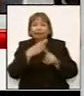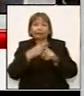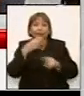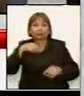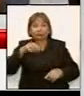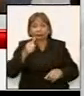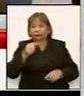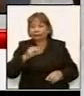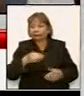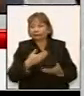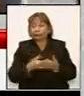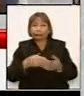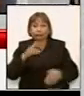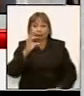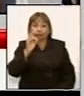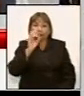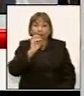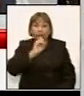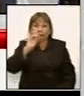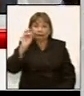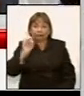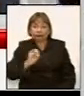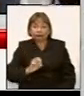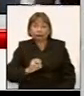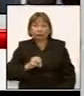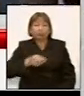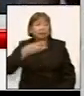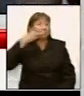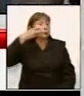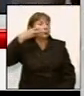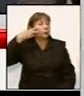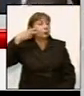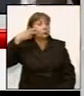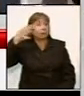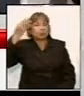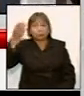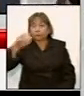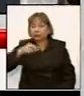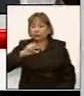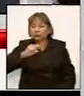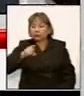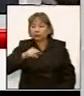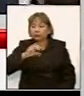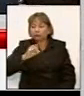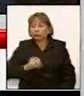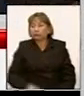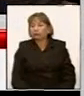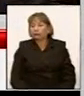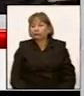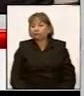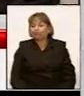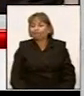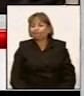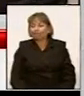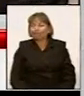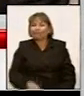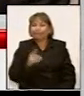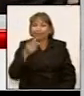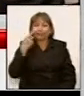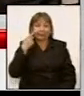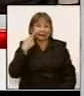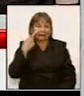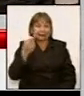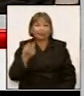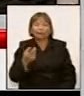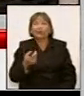que el 70% es selva de la parte de la región de Pasco. Así es. Y tú bien conoces, Cecilia,